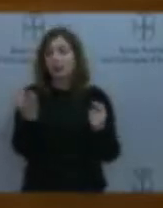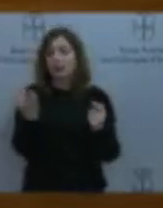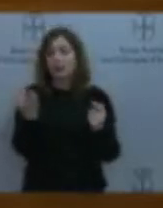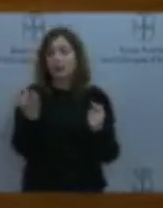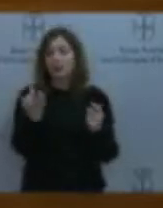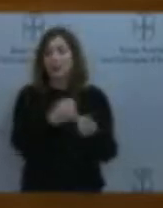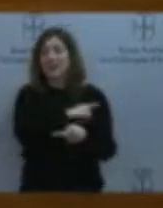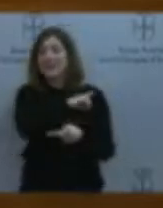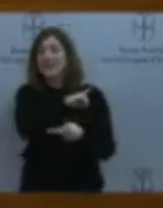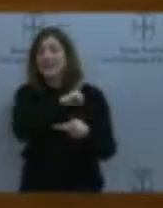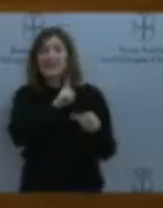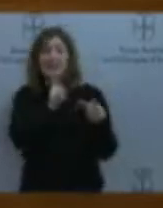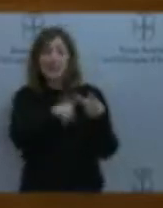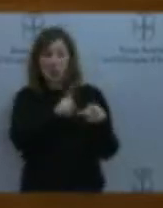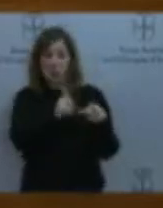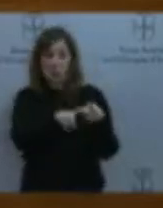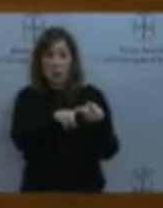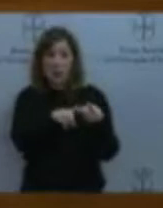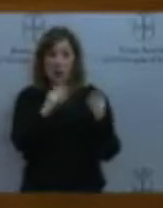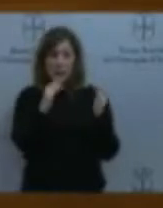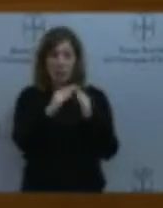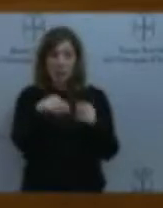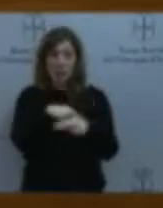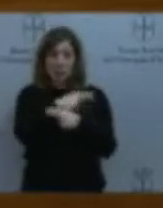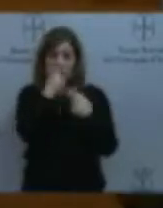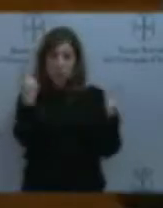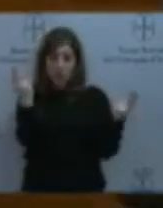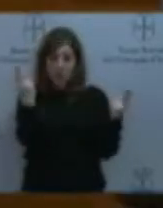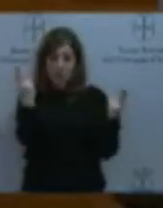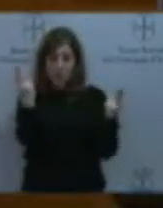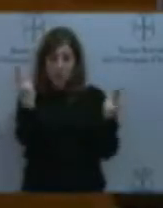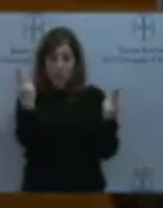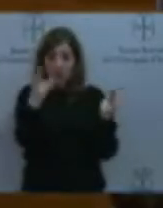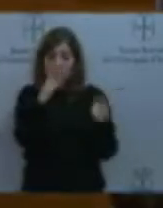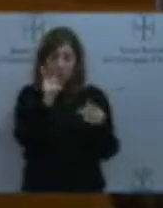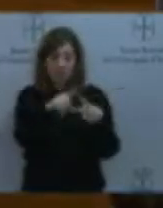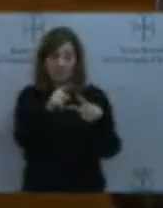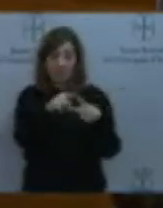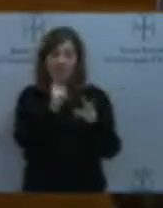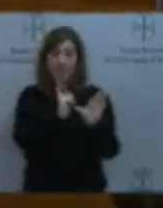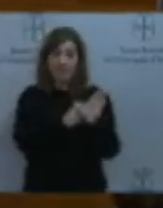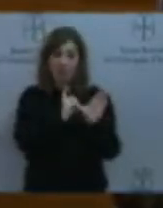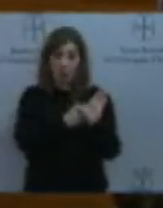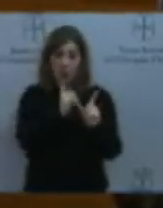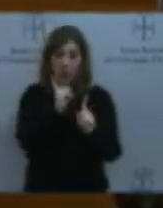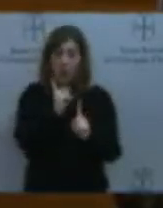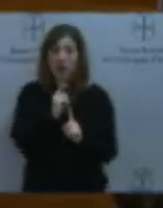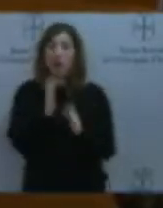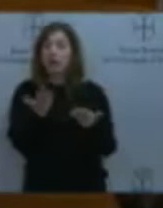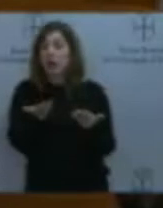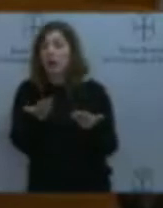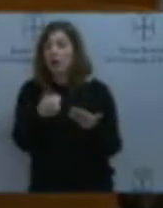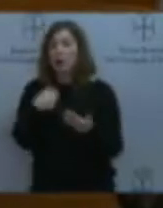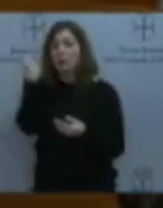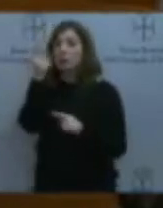en vivienda pública en el Estado. Justo está nada más que por delante Extremadura. Claro, yo creo que hay muchos